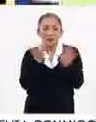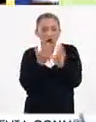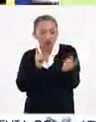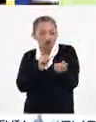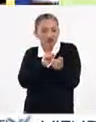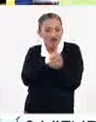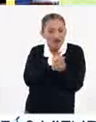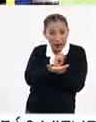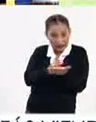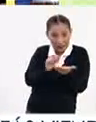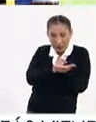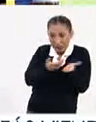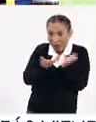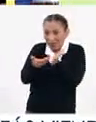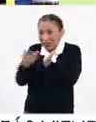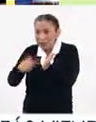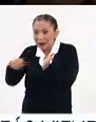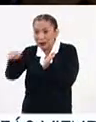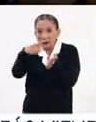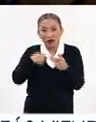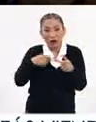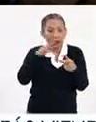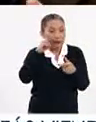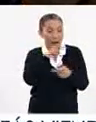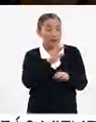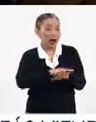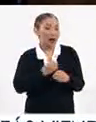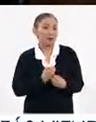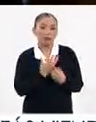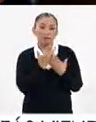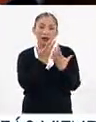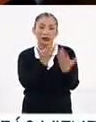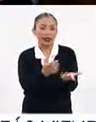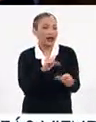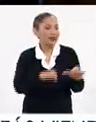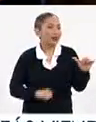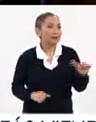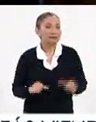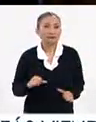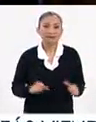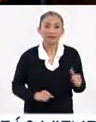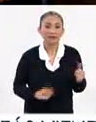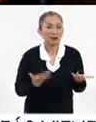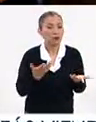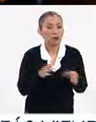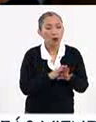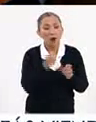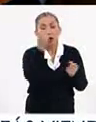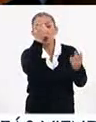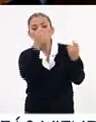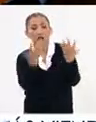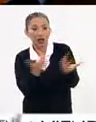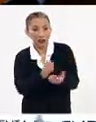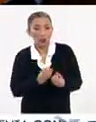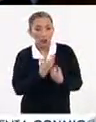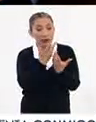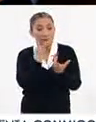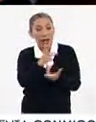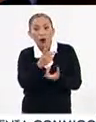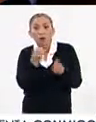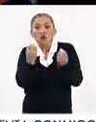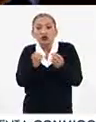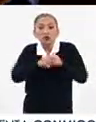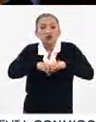entonces escribir para eso? Especialmente poesía, pues es una actividad muy reducida a unos cuantos, pero que puede tener